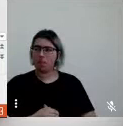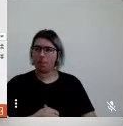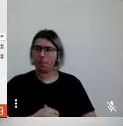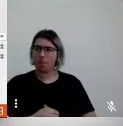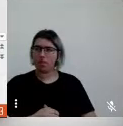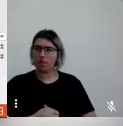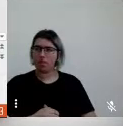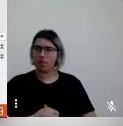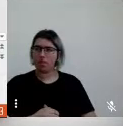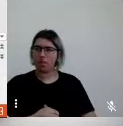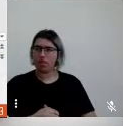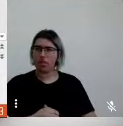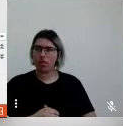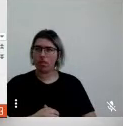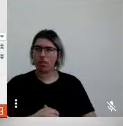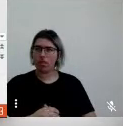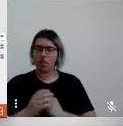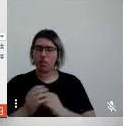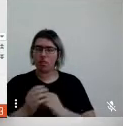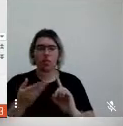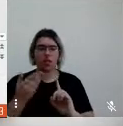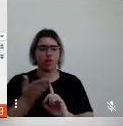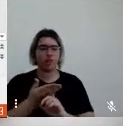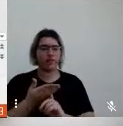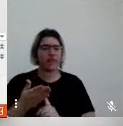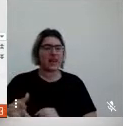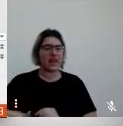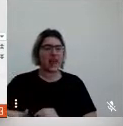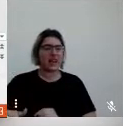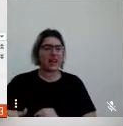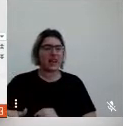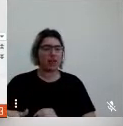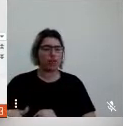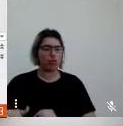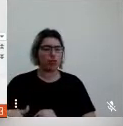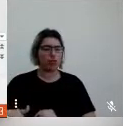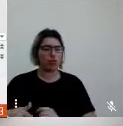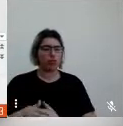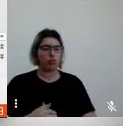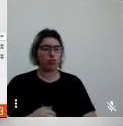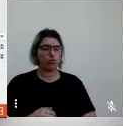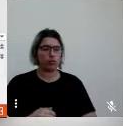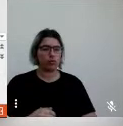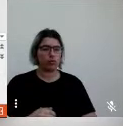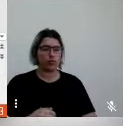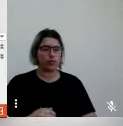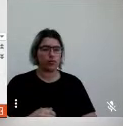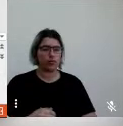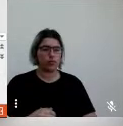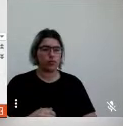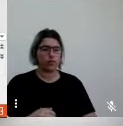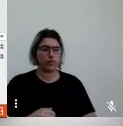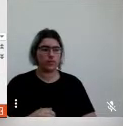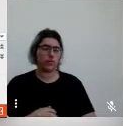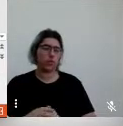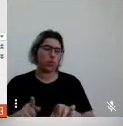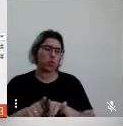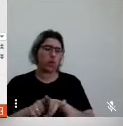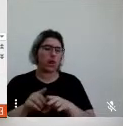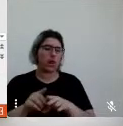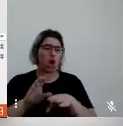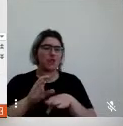grasas, digamos, de baja densidad. Digamos sí. Colesterol bueno, ¿qué es colesterol